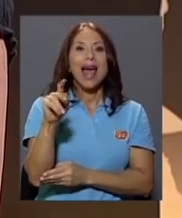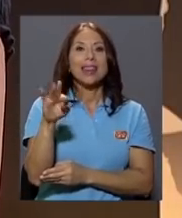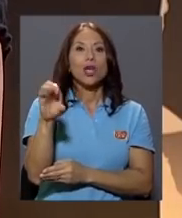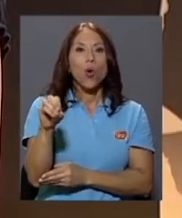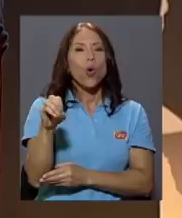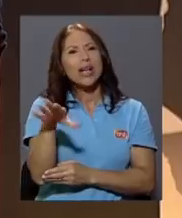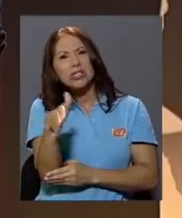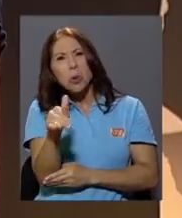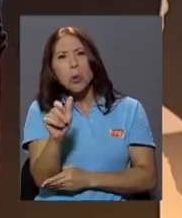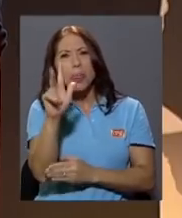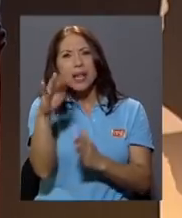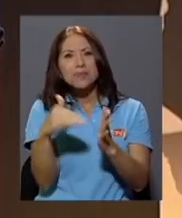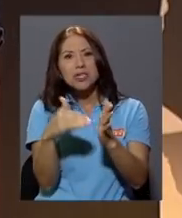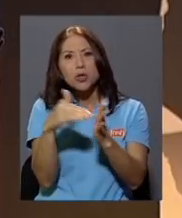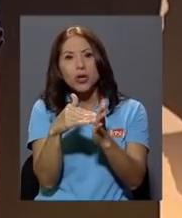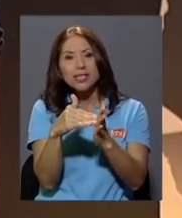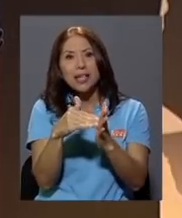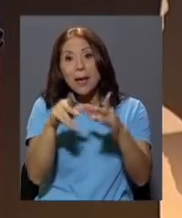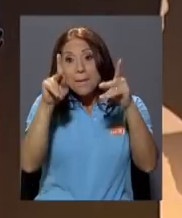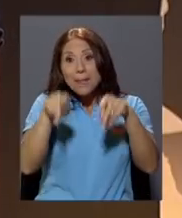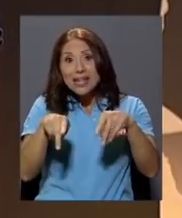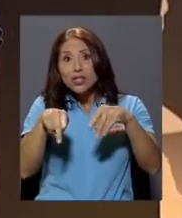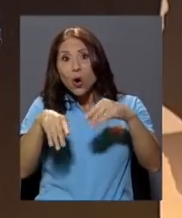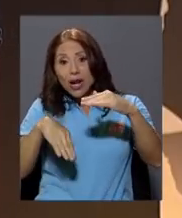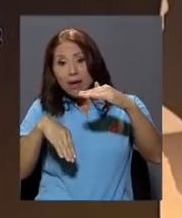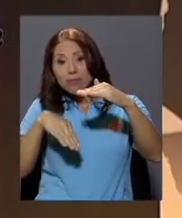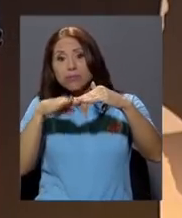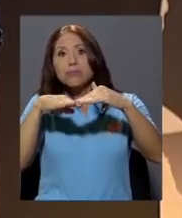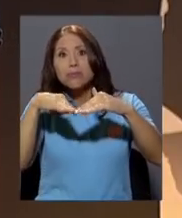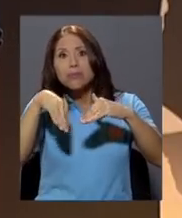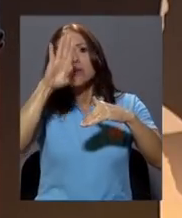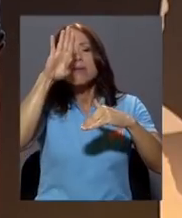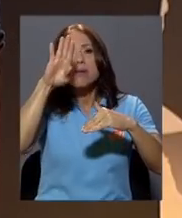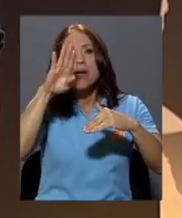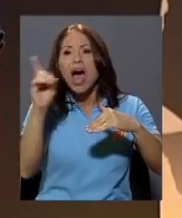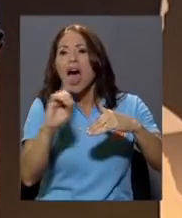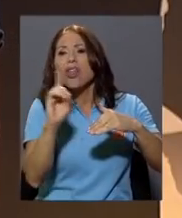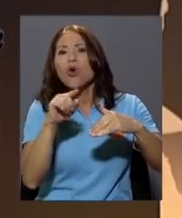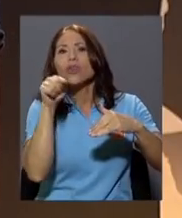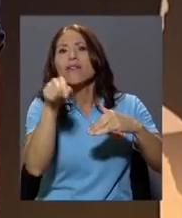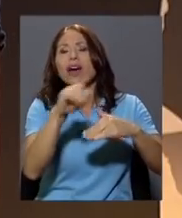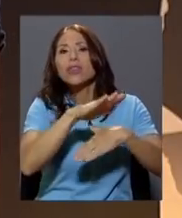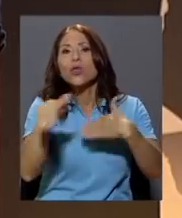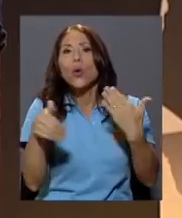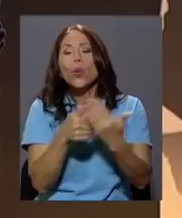persona que pase ese tope, ¿a dónde va todo ese dinero que